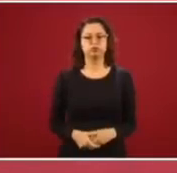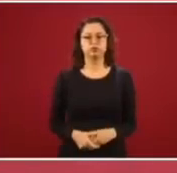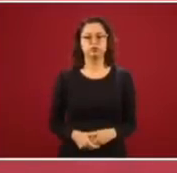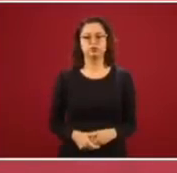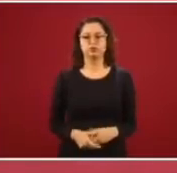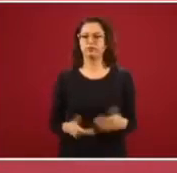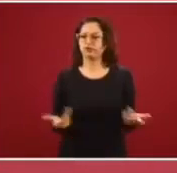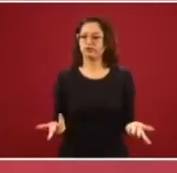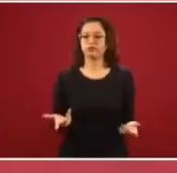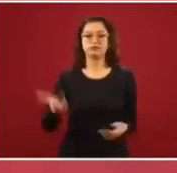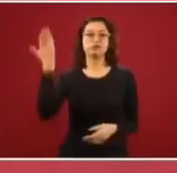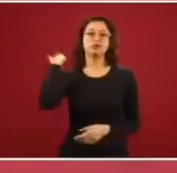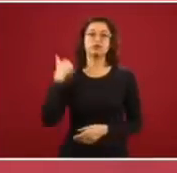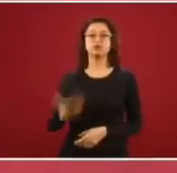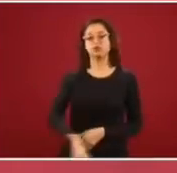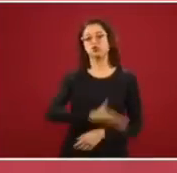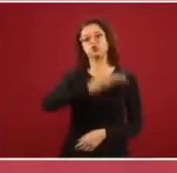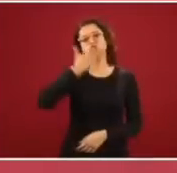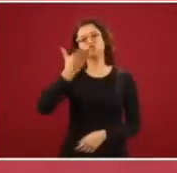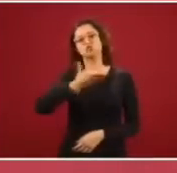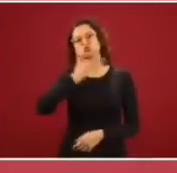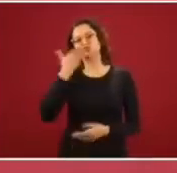no como estaban acostumbrados